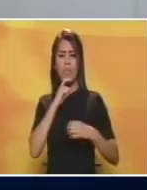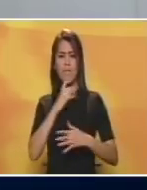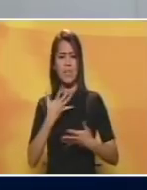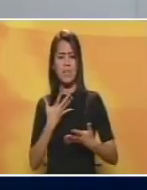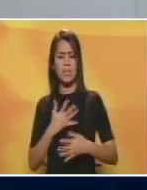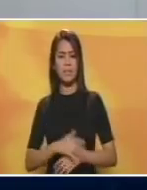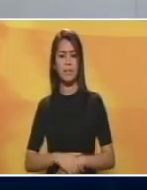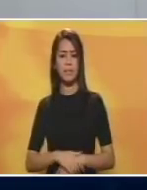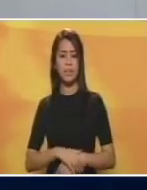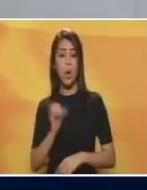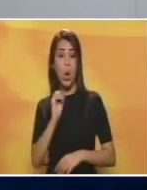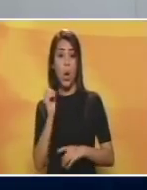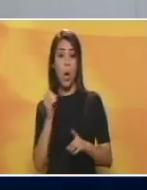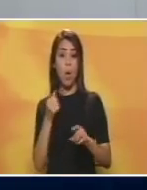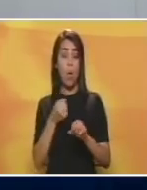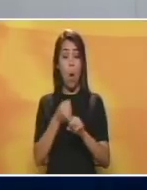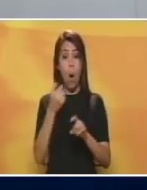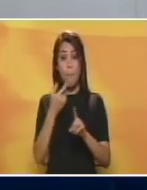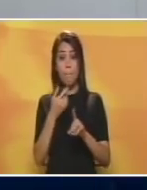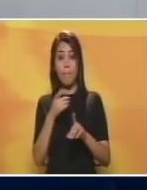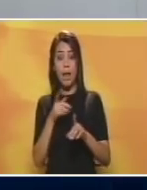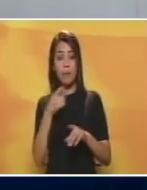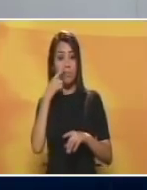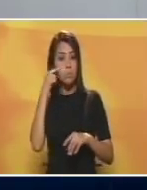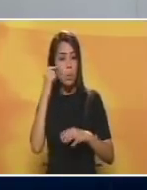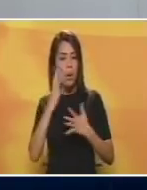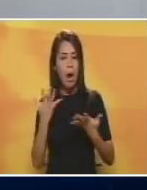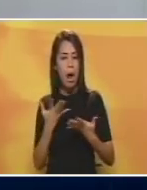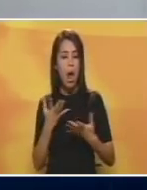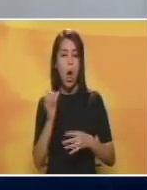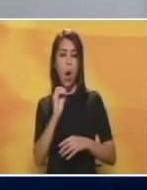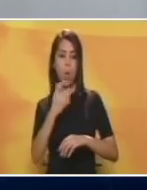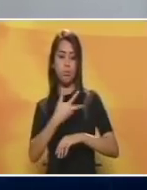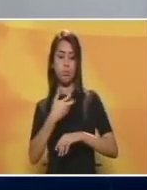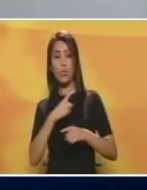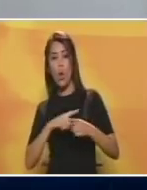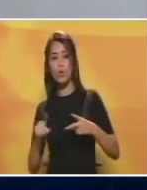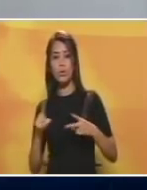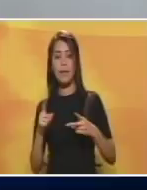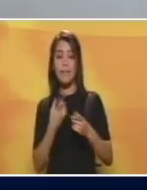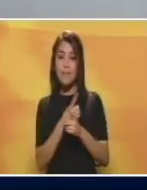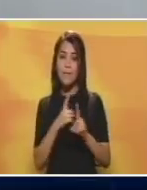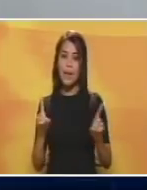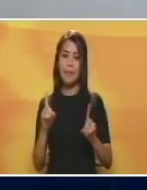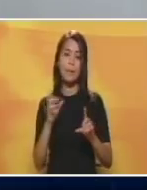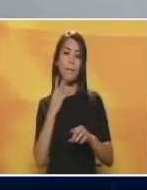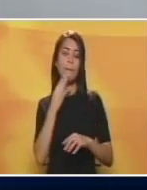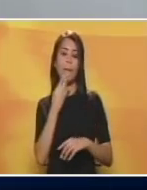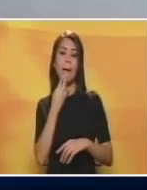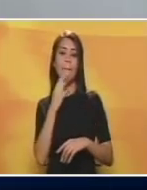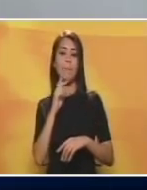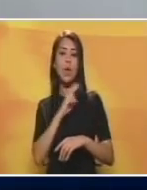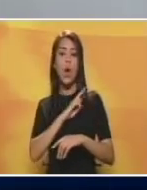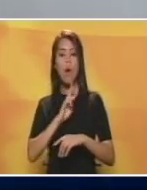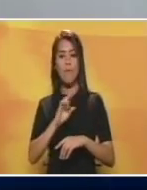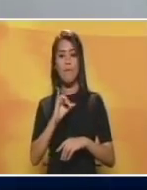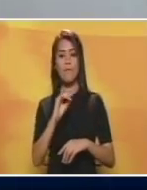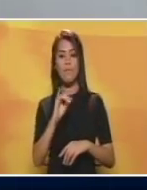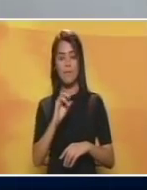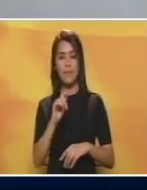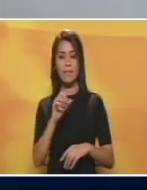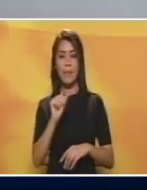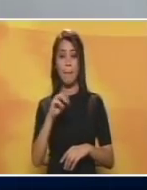traumatismo o por alguna inyección de alguna otra cosa que se está colocando, hasta una inyección de una vitamina que se quiere colocar en el glúteo